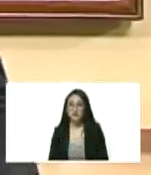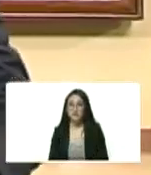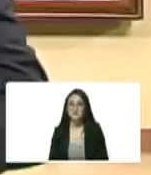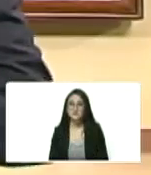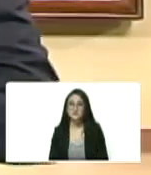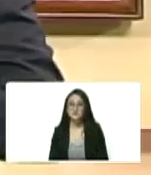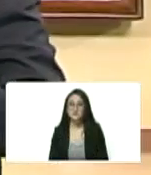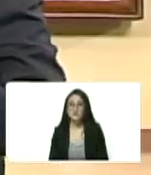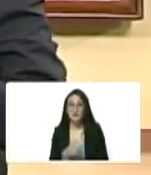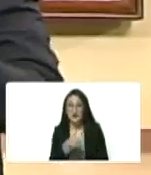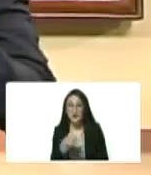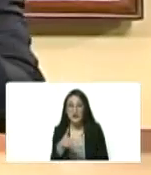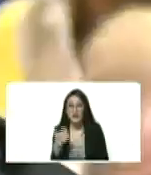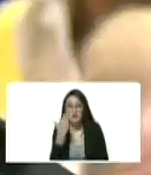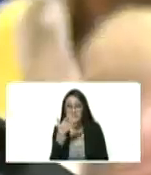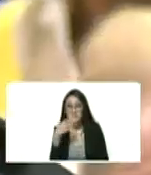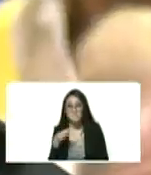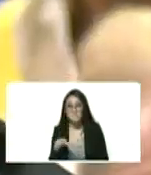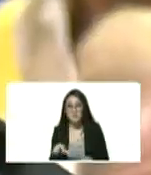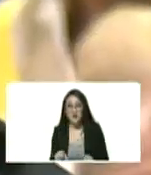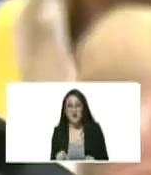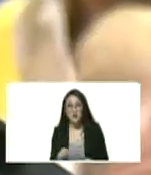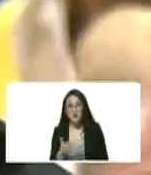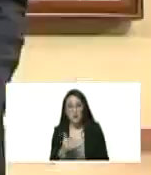Cada imperio tuvo su tiempo.